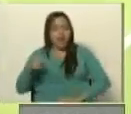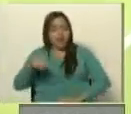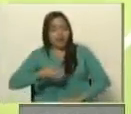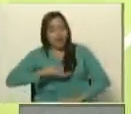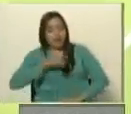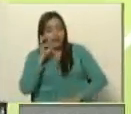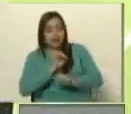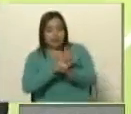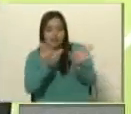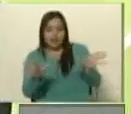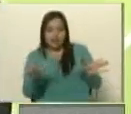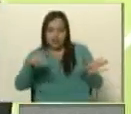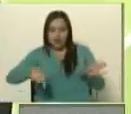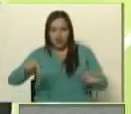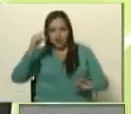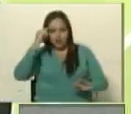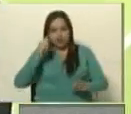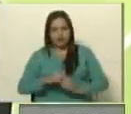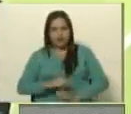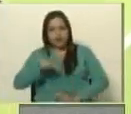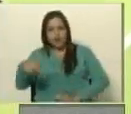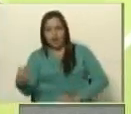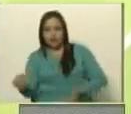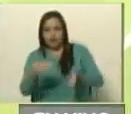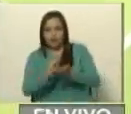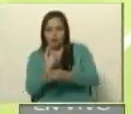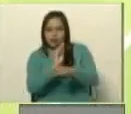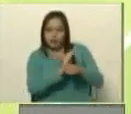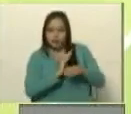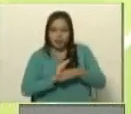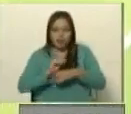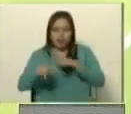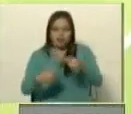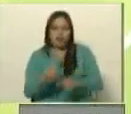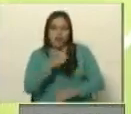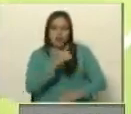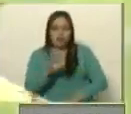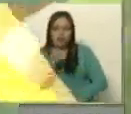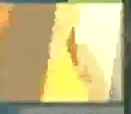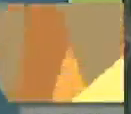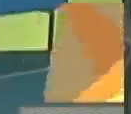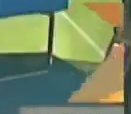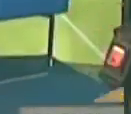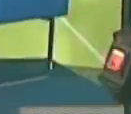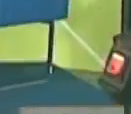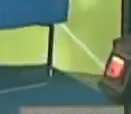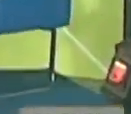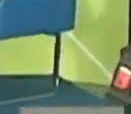Mañana de hoy. Nos vemos el día de mañana. Cuídense, se viene la emisión Meridiana La Noticia. Chao, Venezuela.